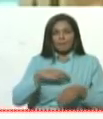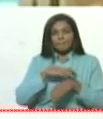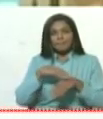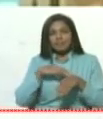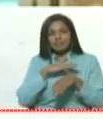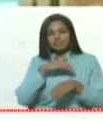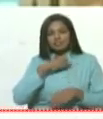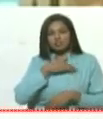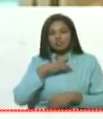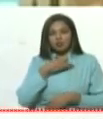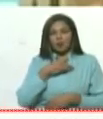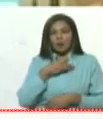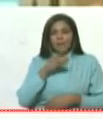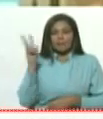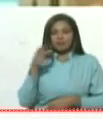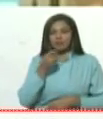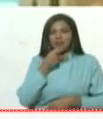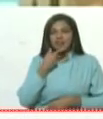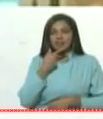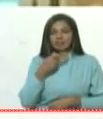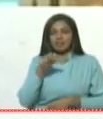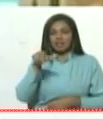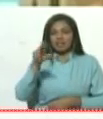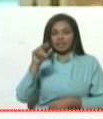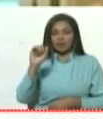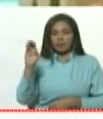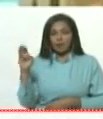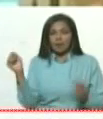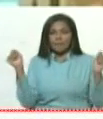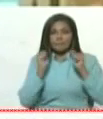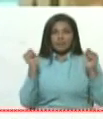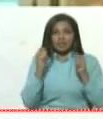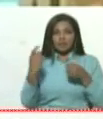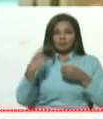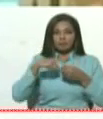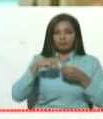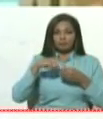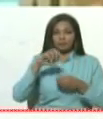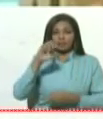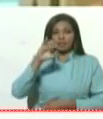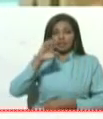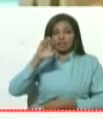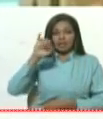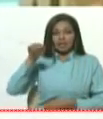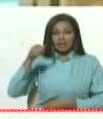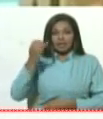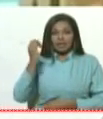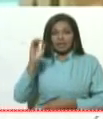Venezuela Bella, Quíbor. En Mérida se incorpora Ejido.